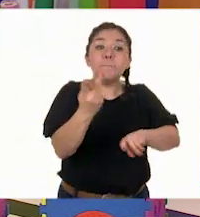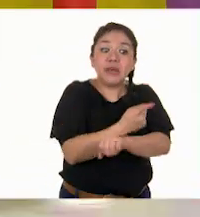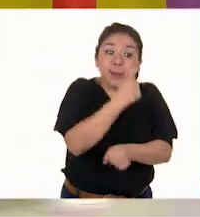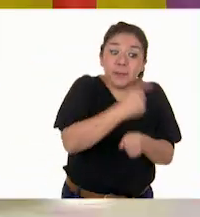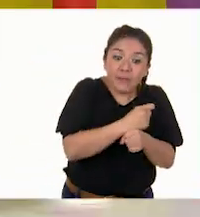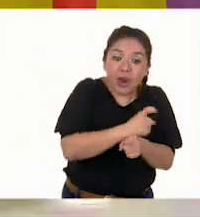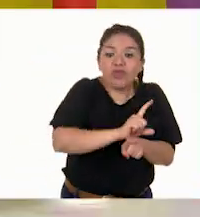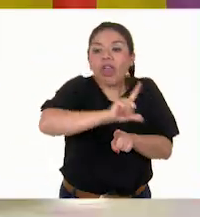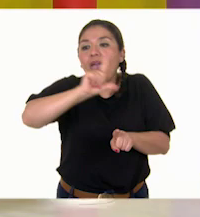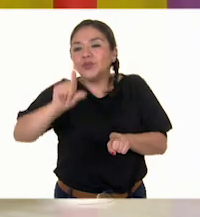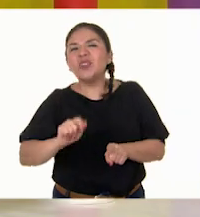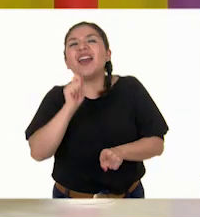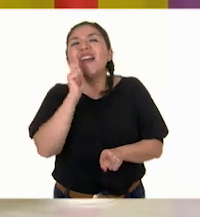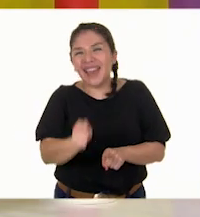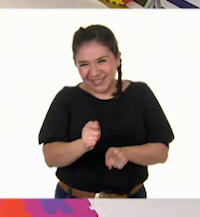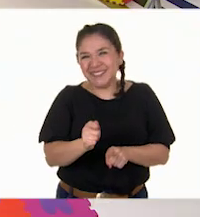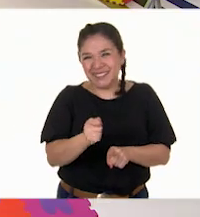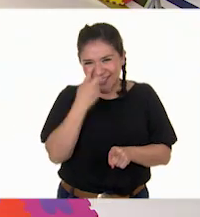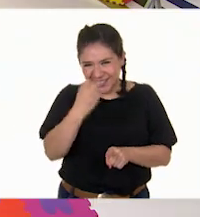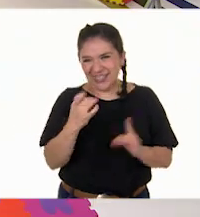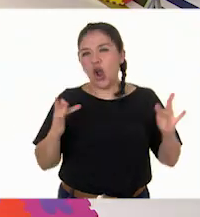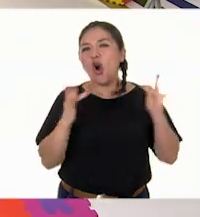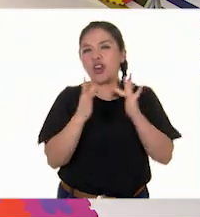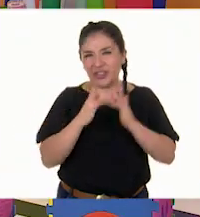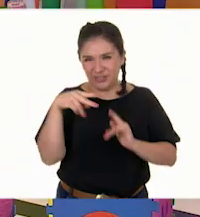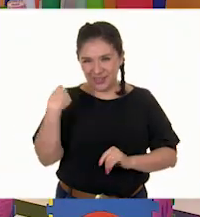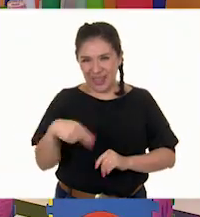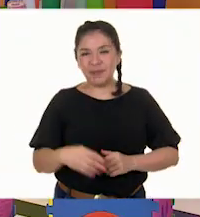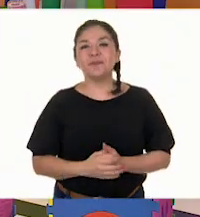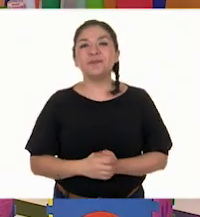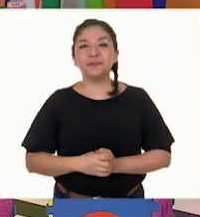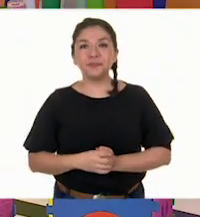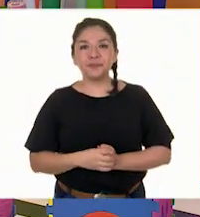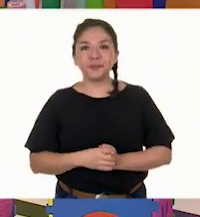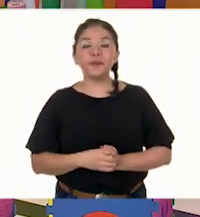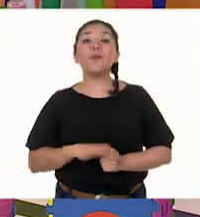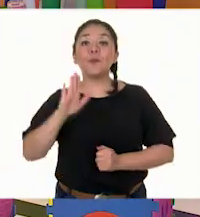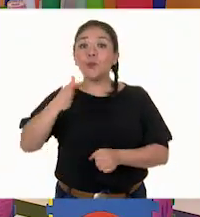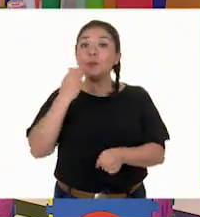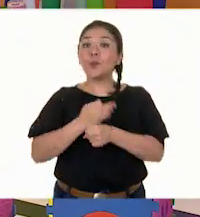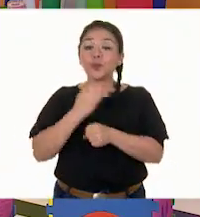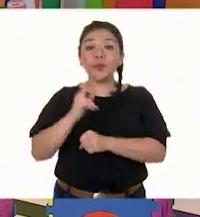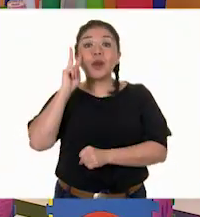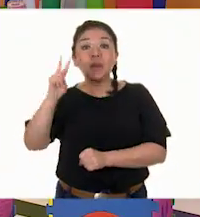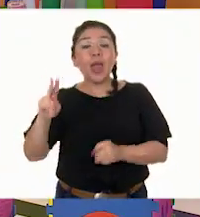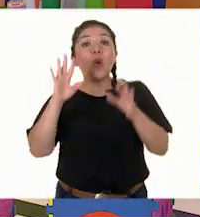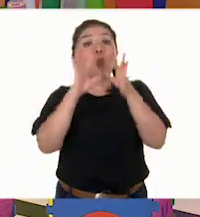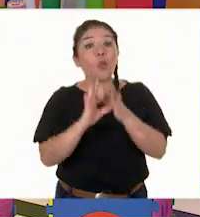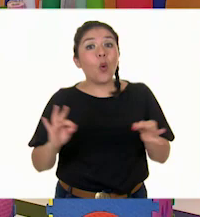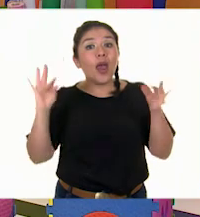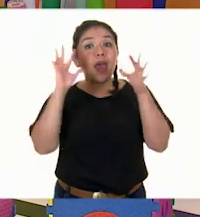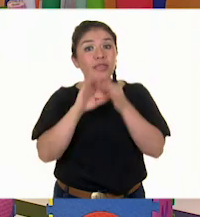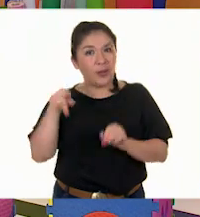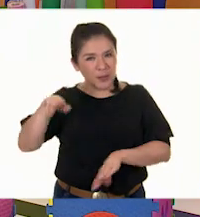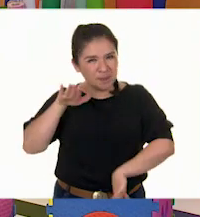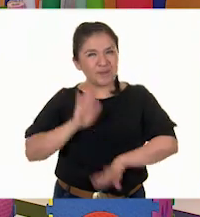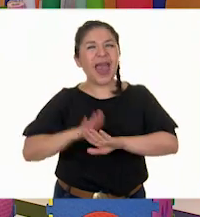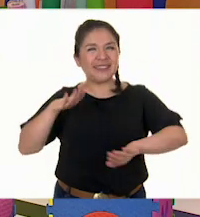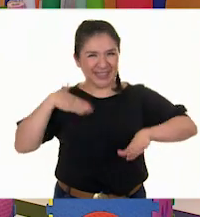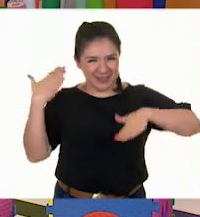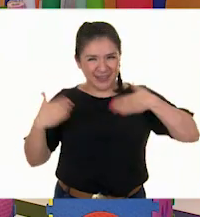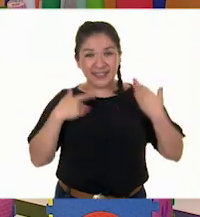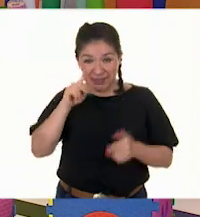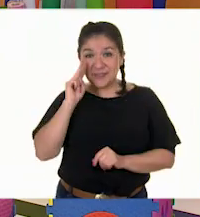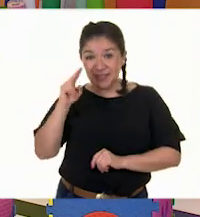después, ¿verdad? Y exacto, ahí está otro conector. Ajá. Vamos a un cuento que está muy divertido.